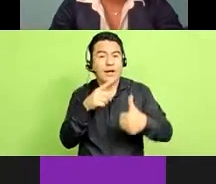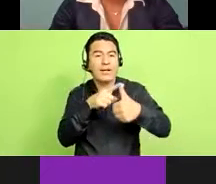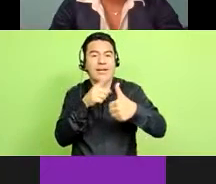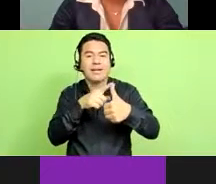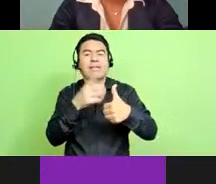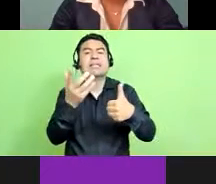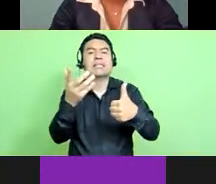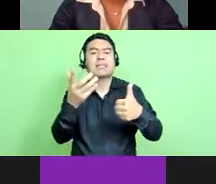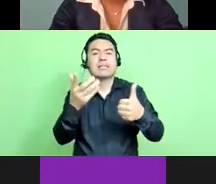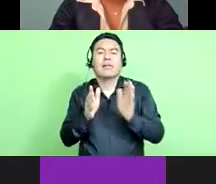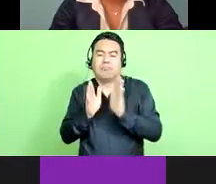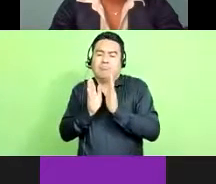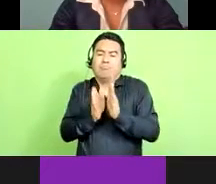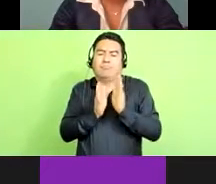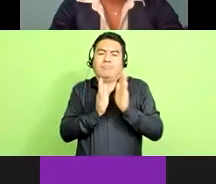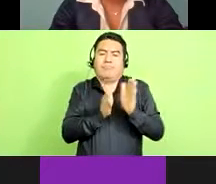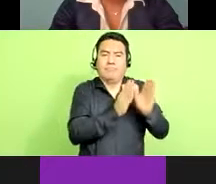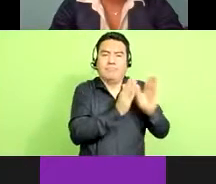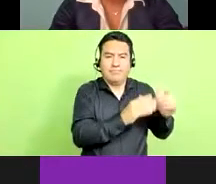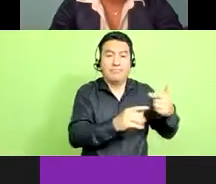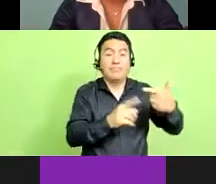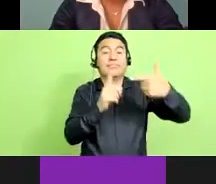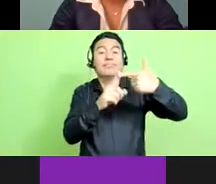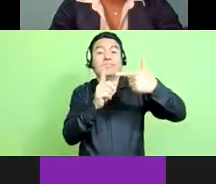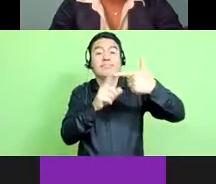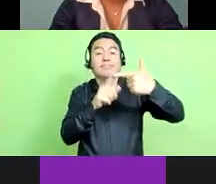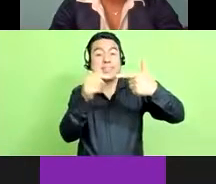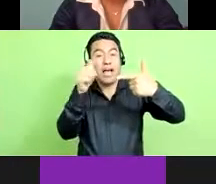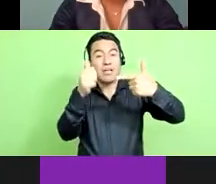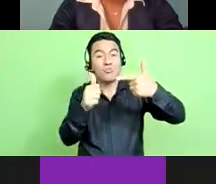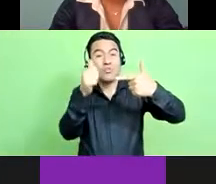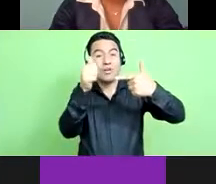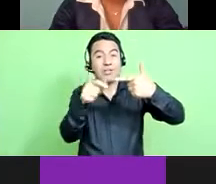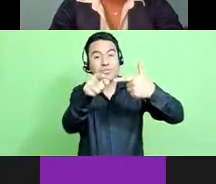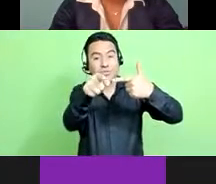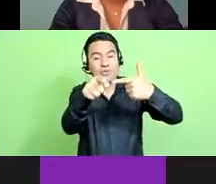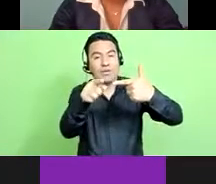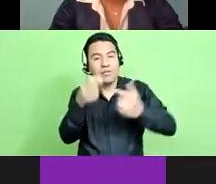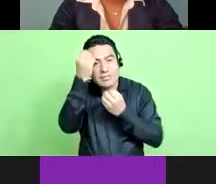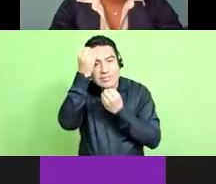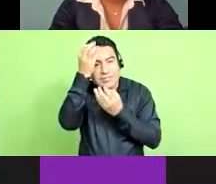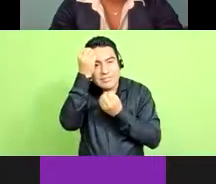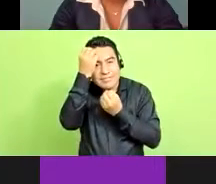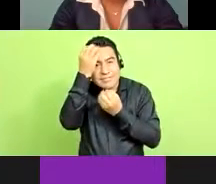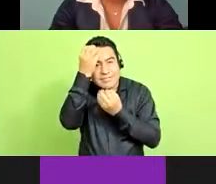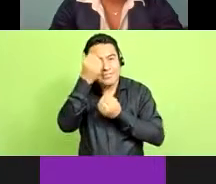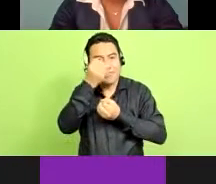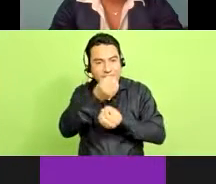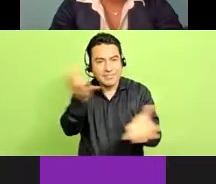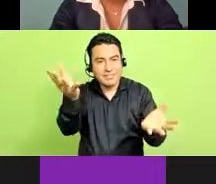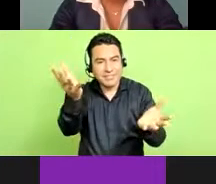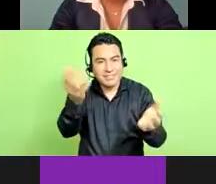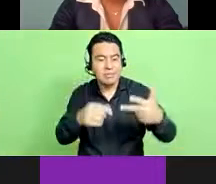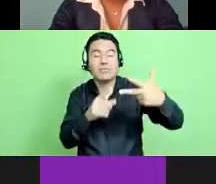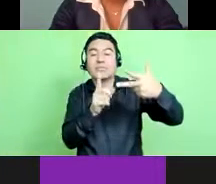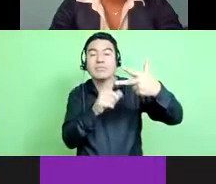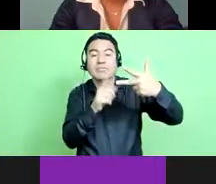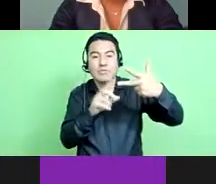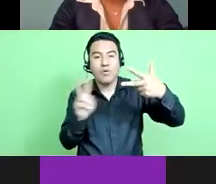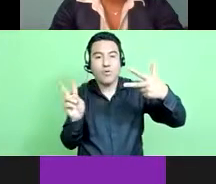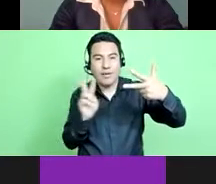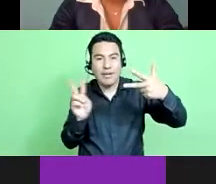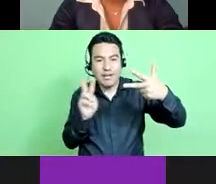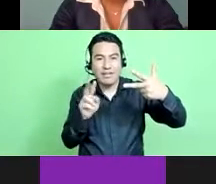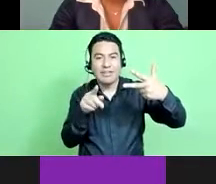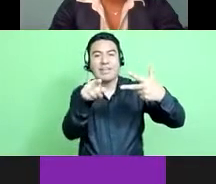la de color azul la etapa 2 informativa el color verde la etapa 3